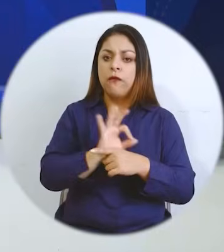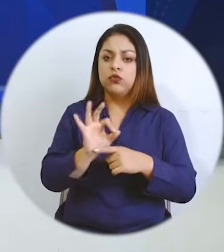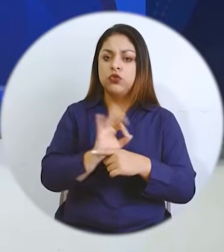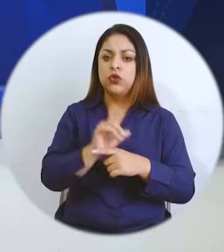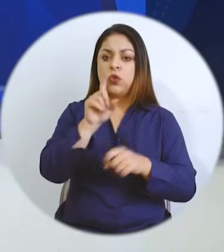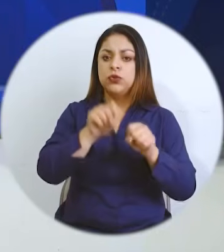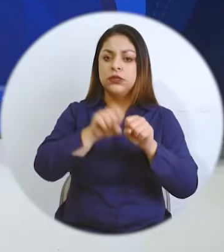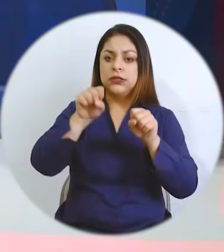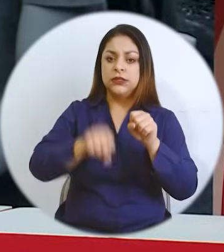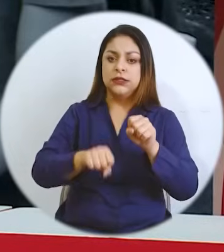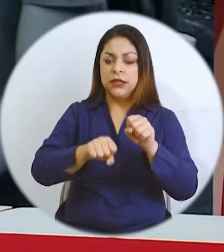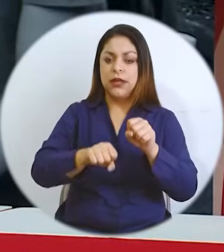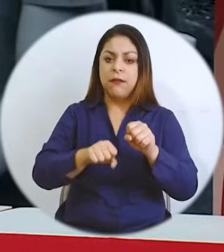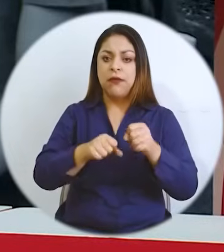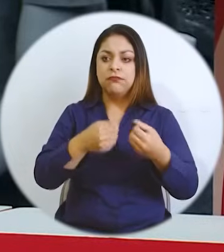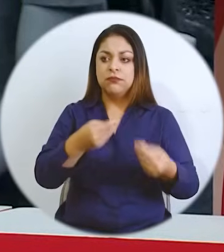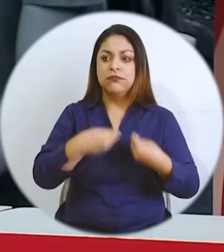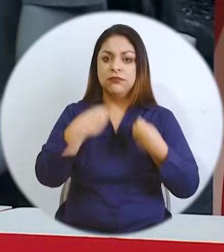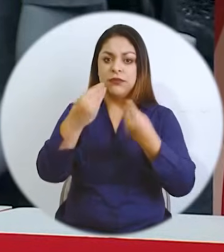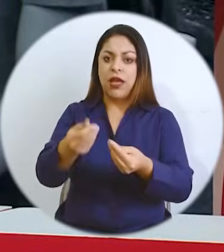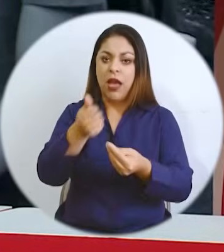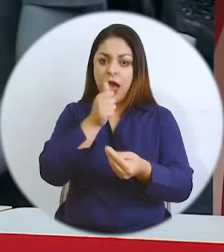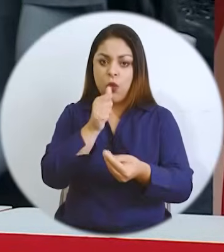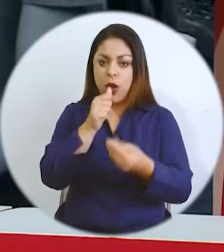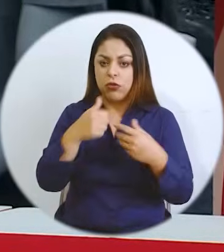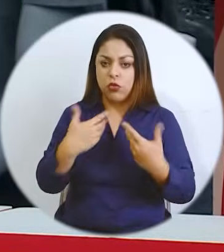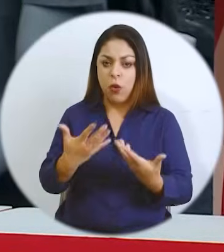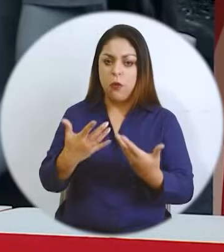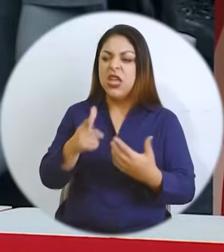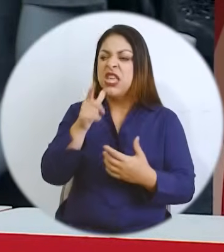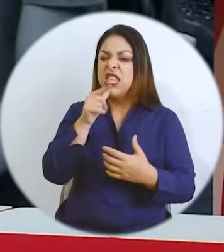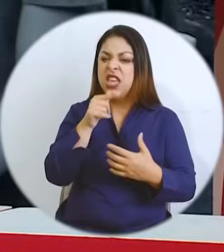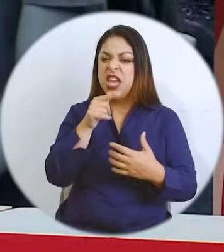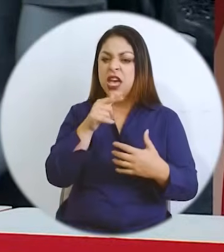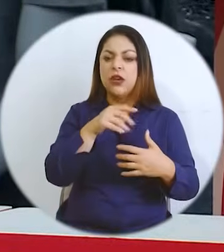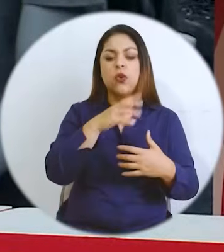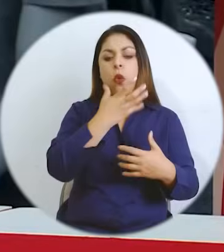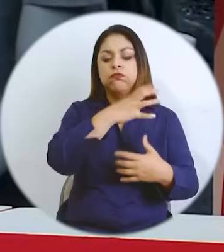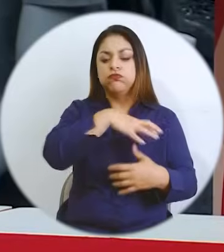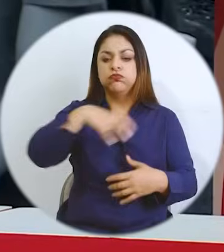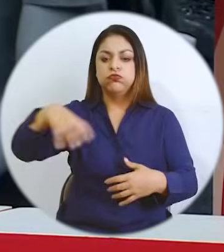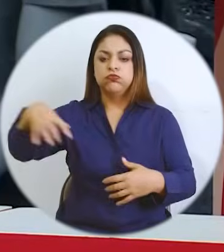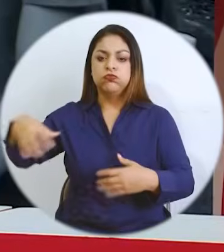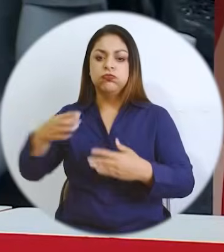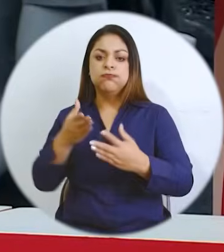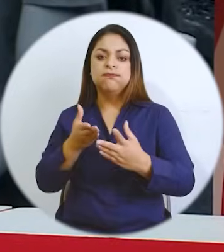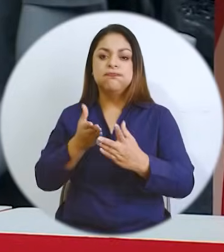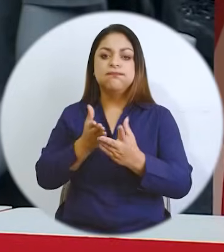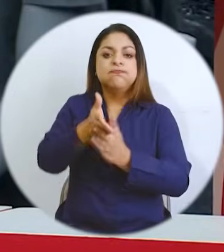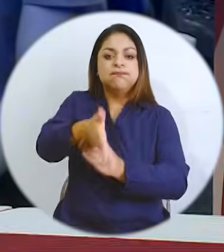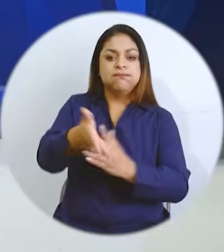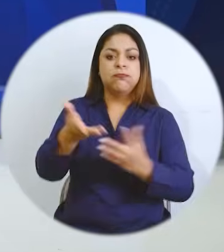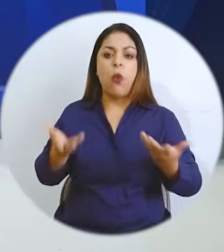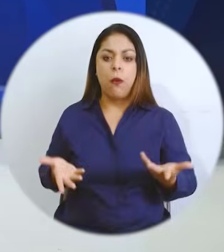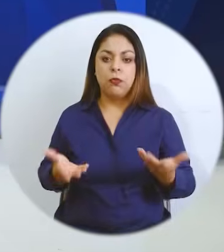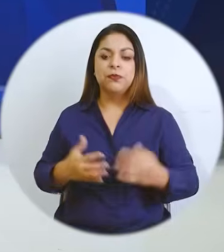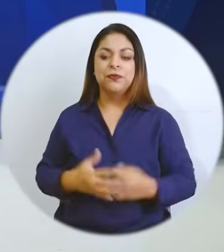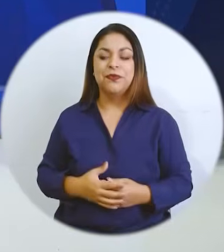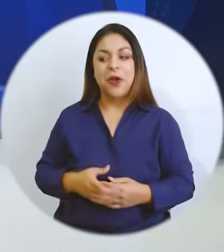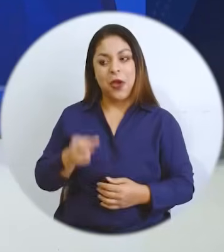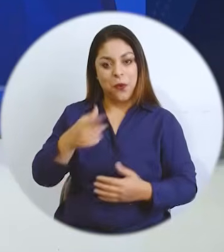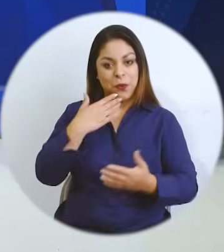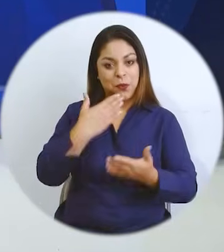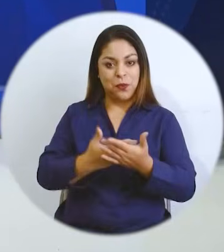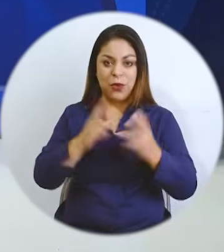sistema de suministro de agua y todos los factores que intervienen. Eso es importantísimo y es un tema que hay que poner no sobre la